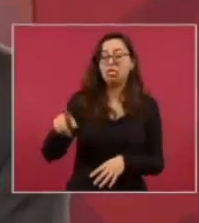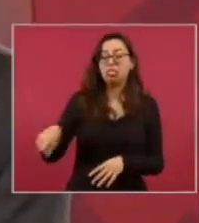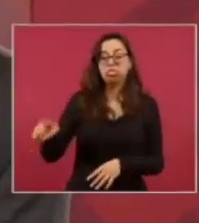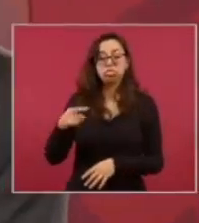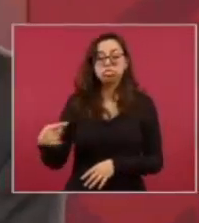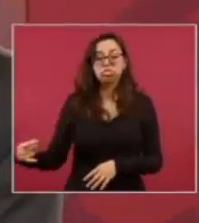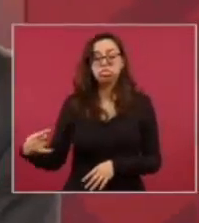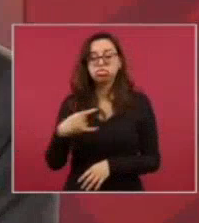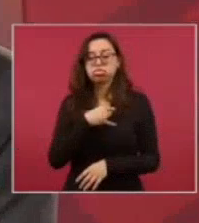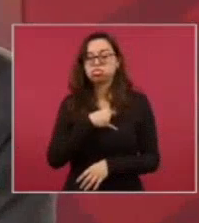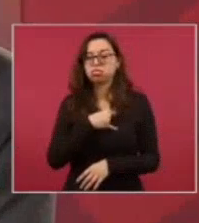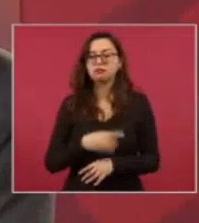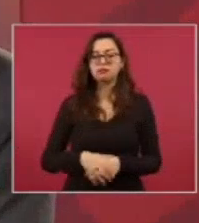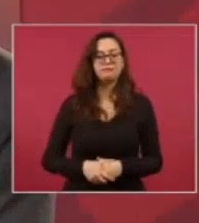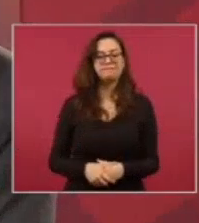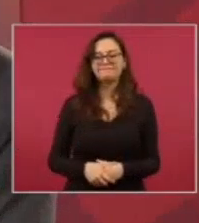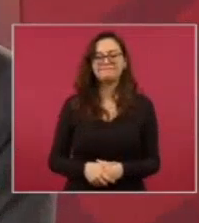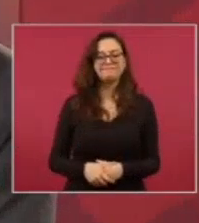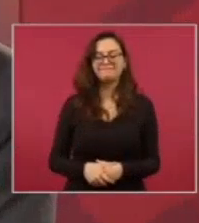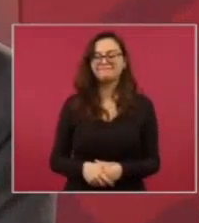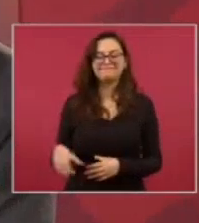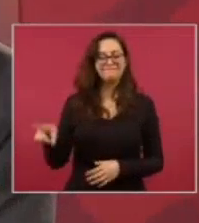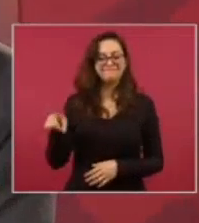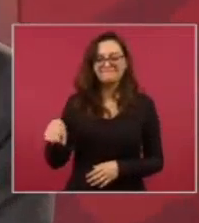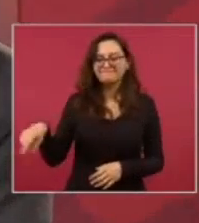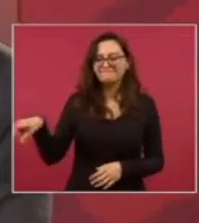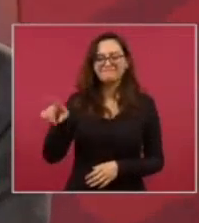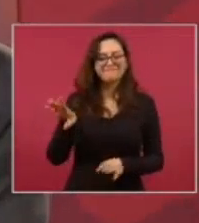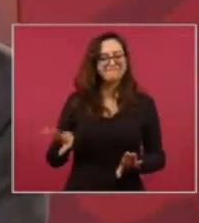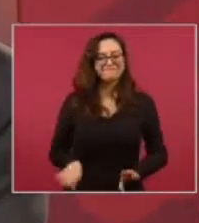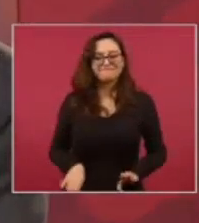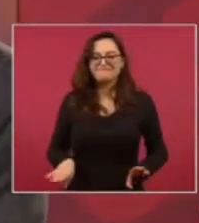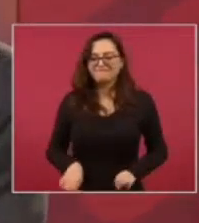El pueblo es muy fraterno, muy solidario.